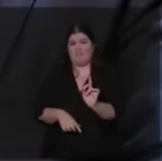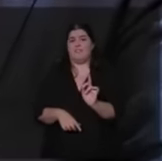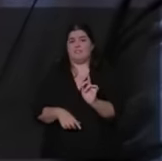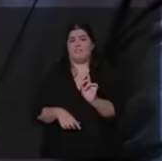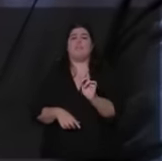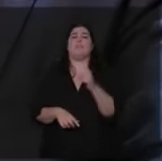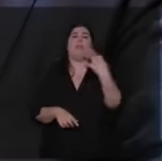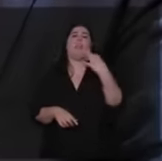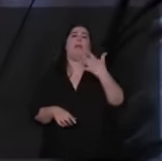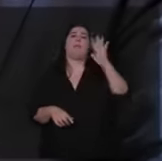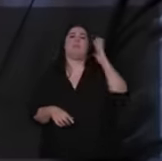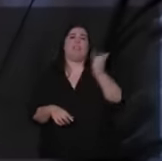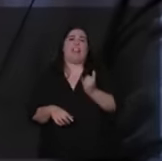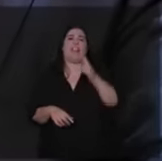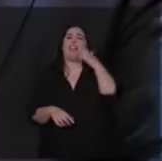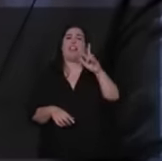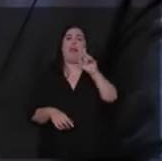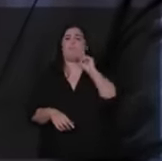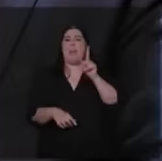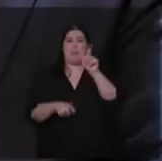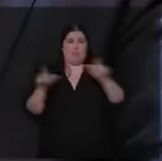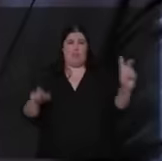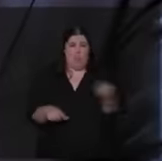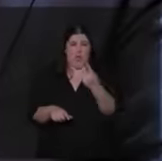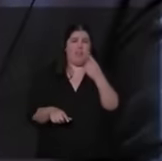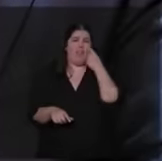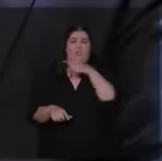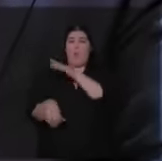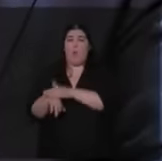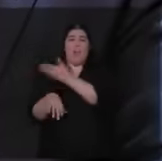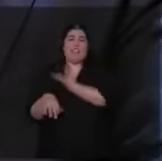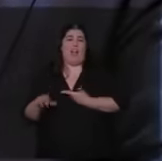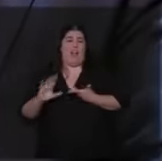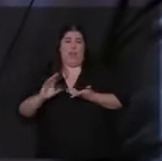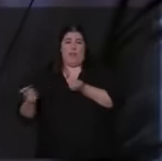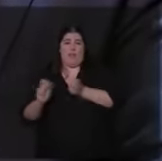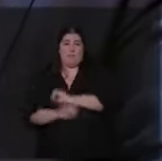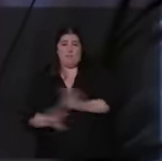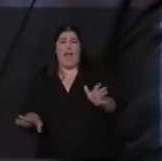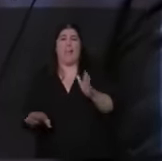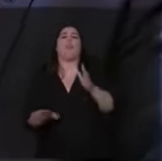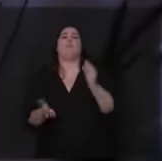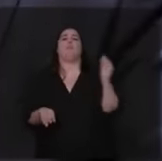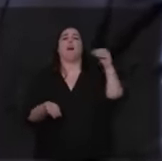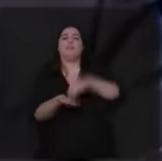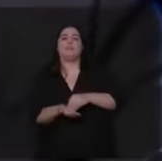30.000 muertos. La ineficiencia del Estado te cuida nos costó 90.000 muertos adicionales.